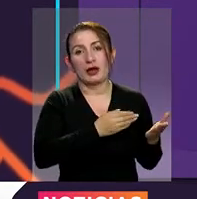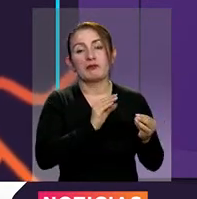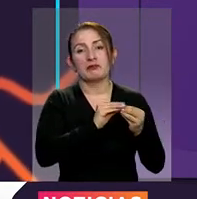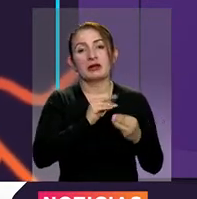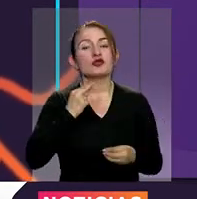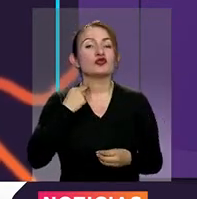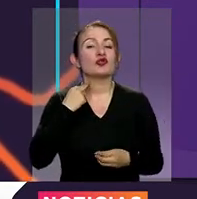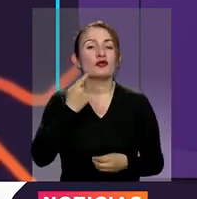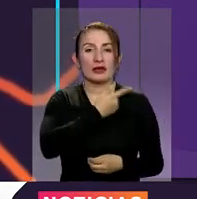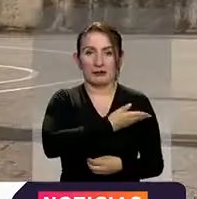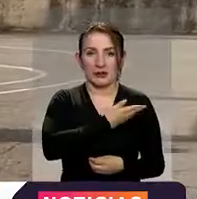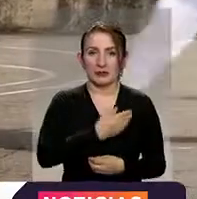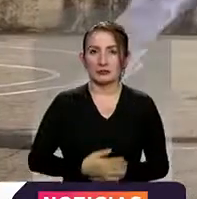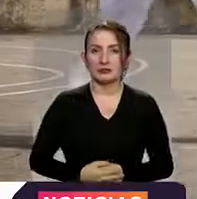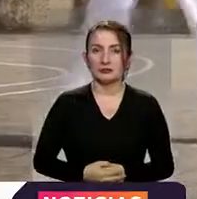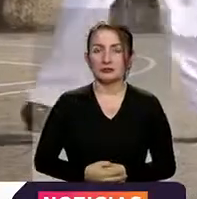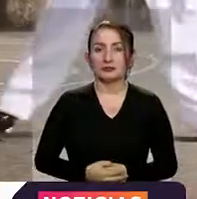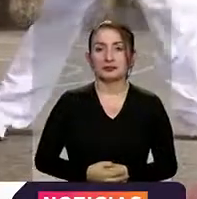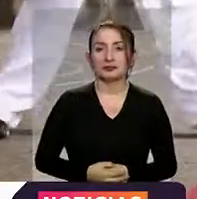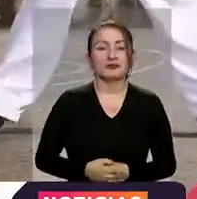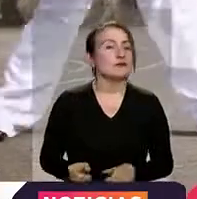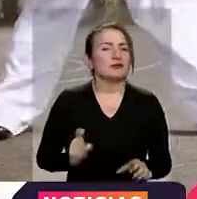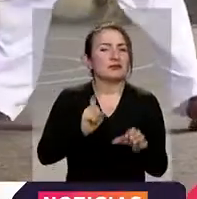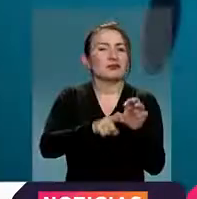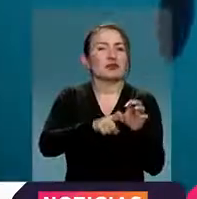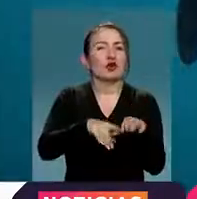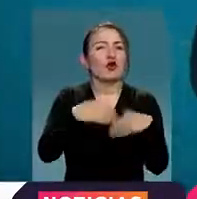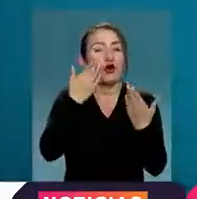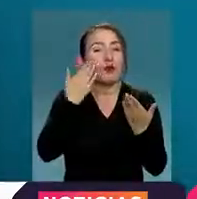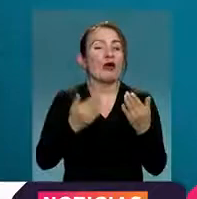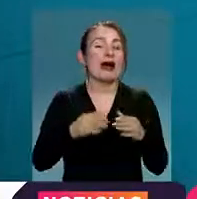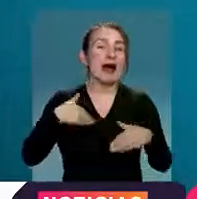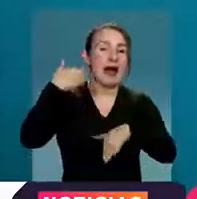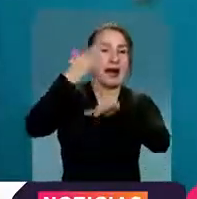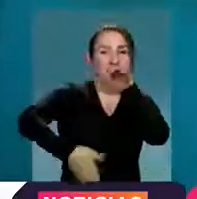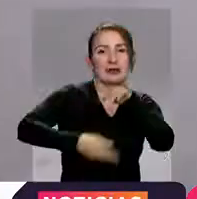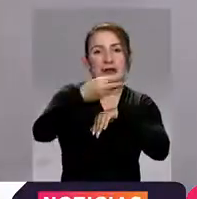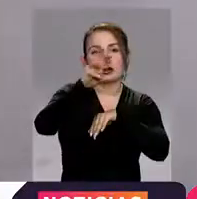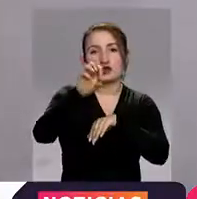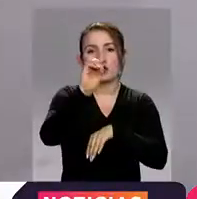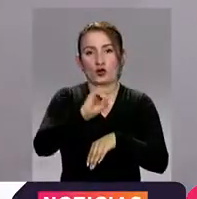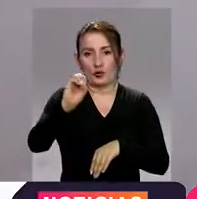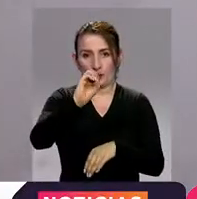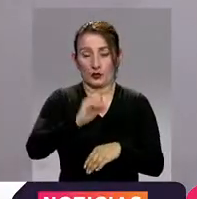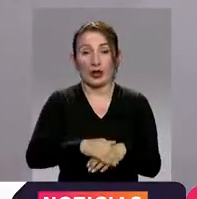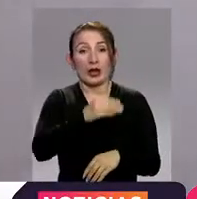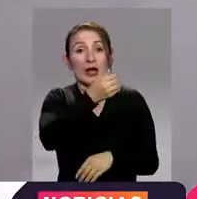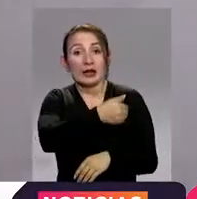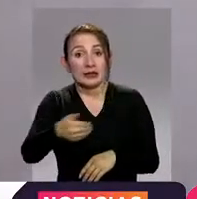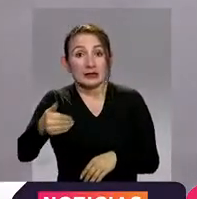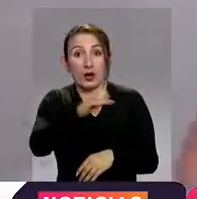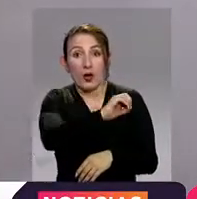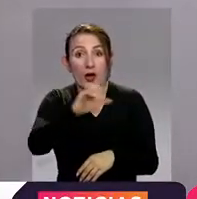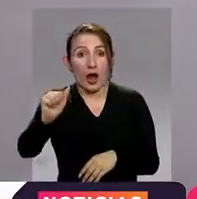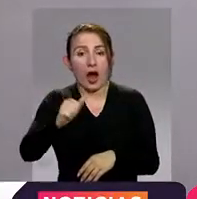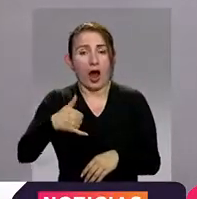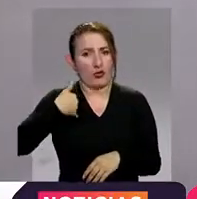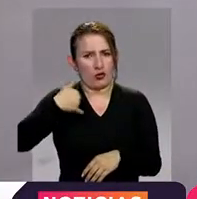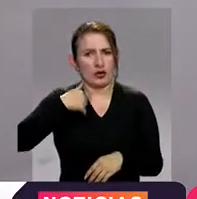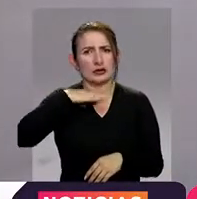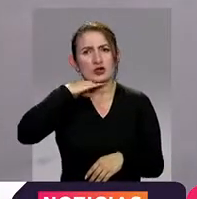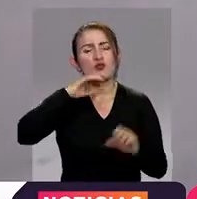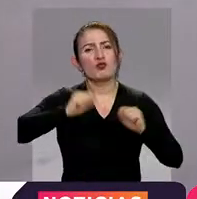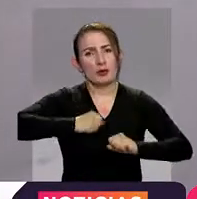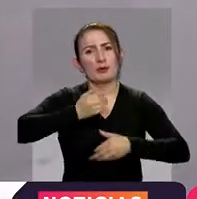en noviembre del 1 al 7. Las inscripciones estarán abiertas hasta el 18 de octubre. Los niños, niñas y adolescentes ya se encuentran